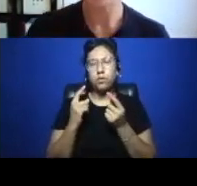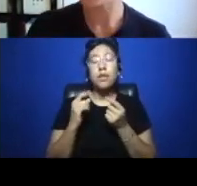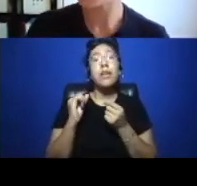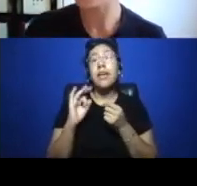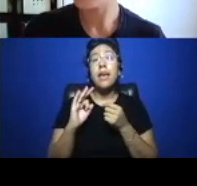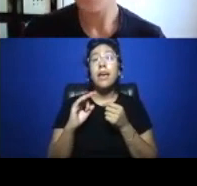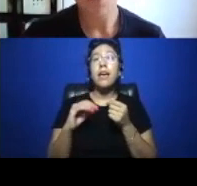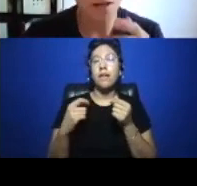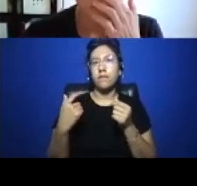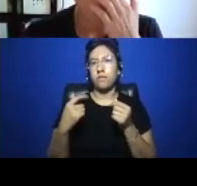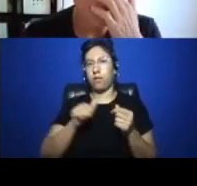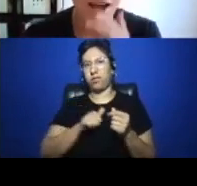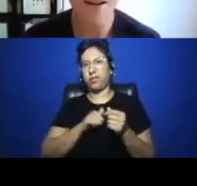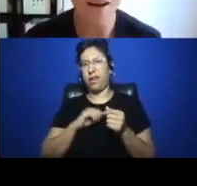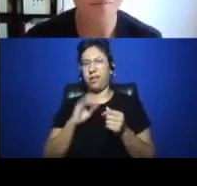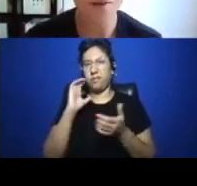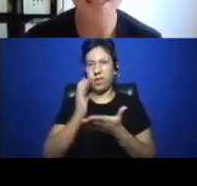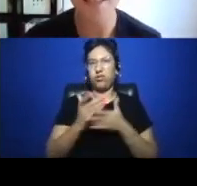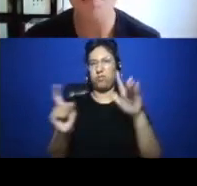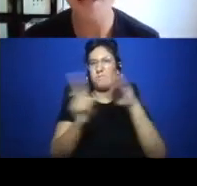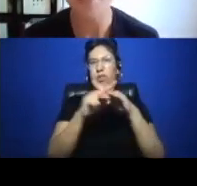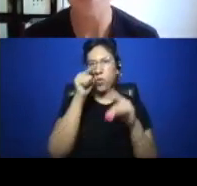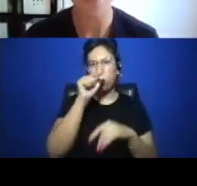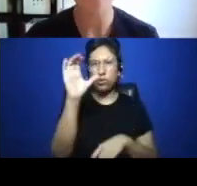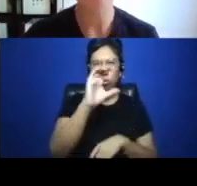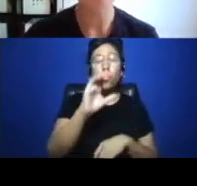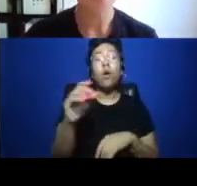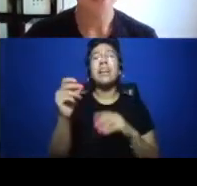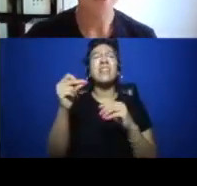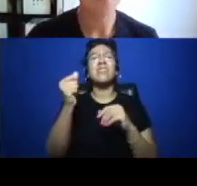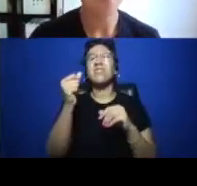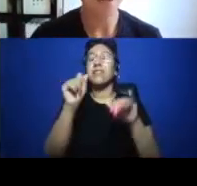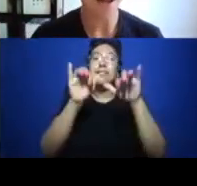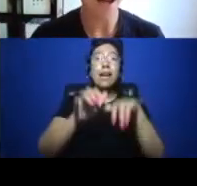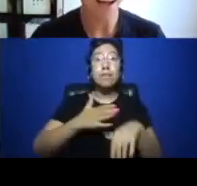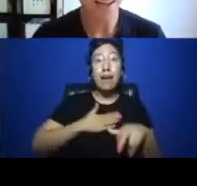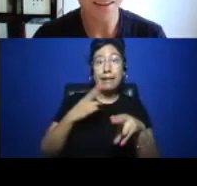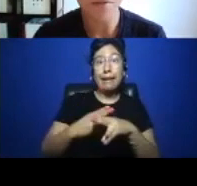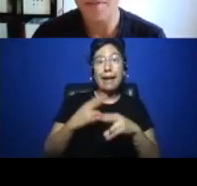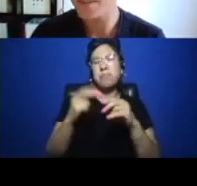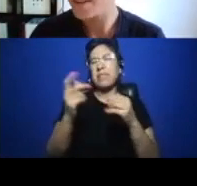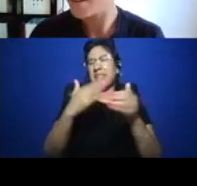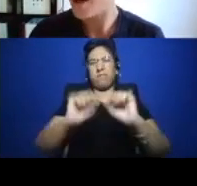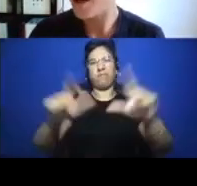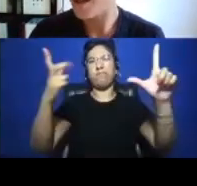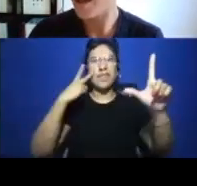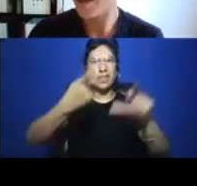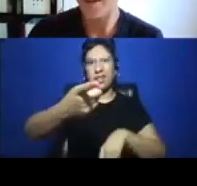cuando aparecemos en búsquedas de Google o en el internet rápidamente basado en nuestros nombres.